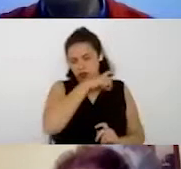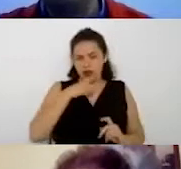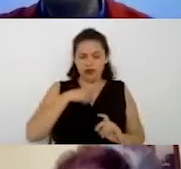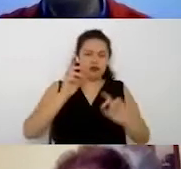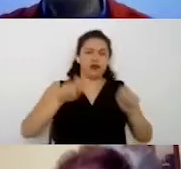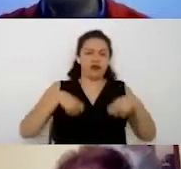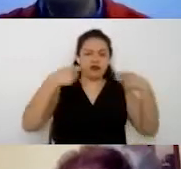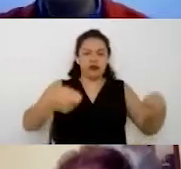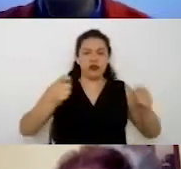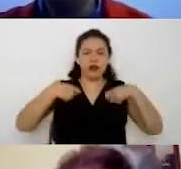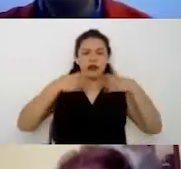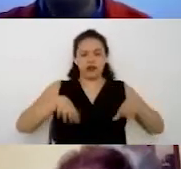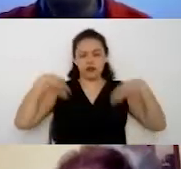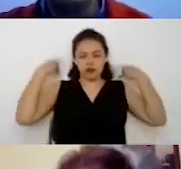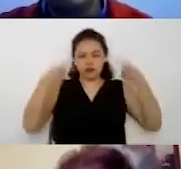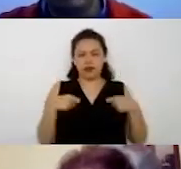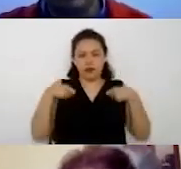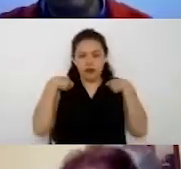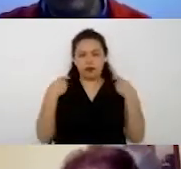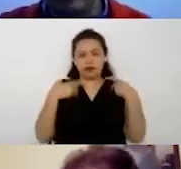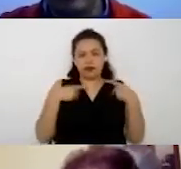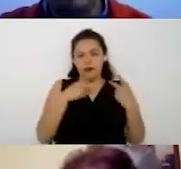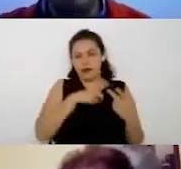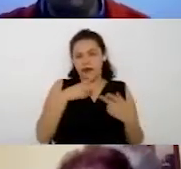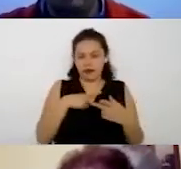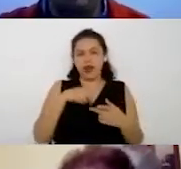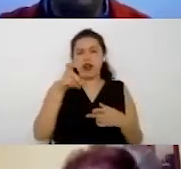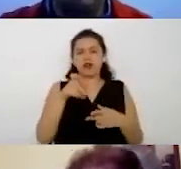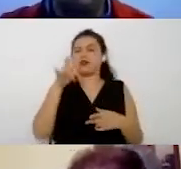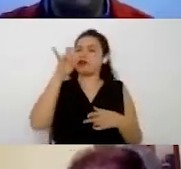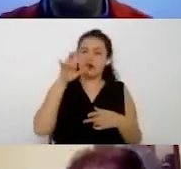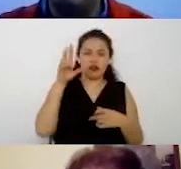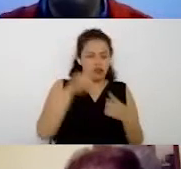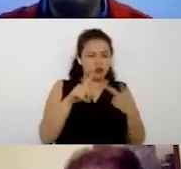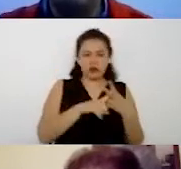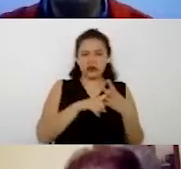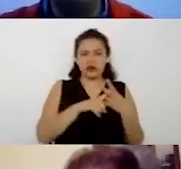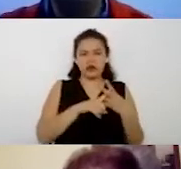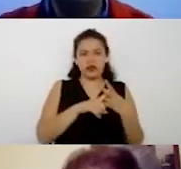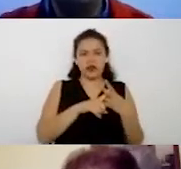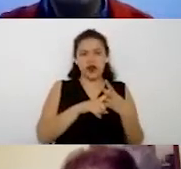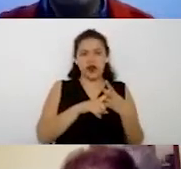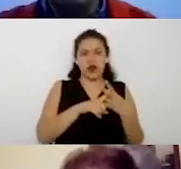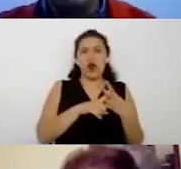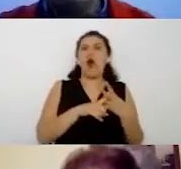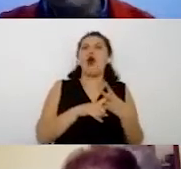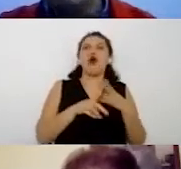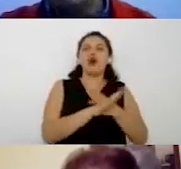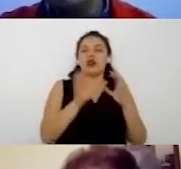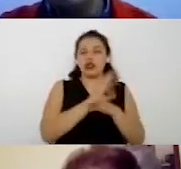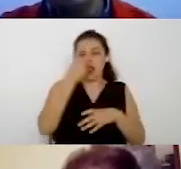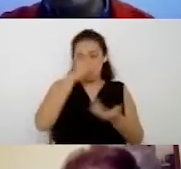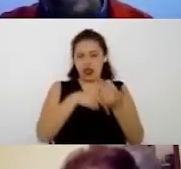mantas. No podemos ingerir ningún tipo de líquido ni objeto en la boca de la persona. Y para